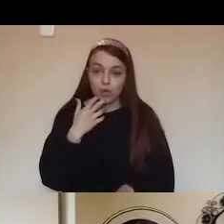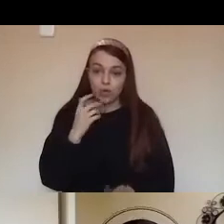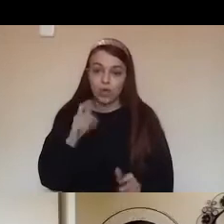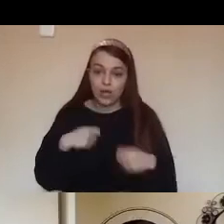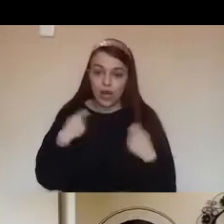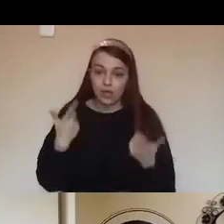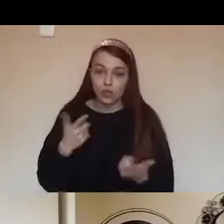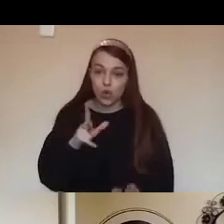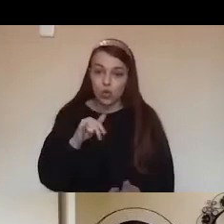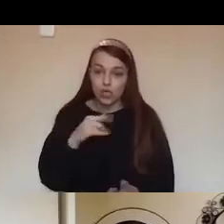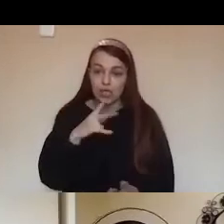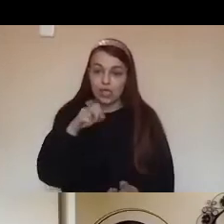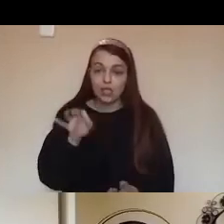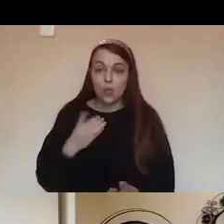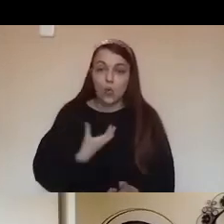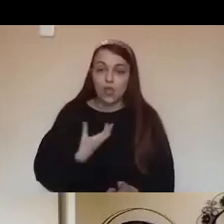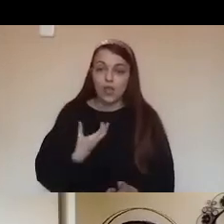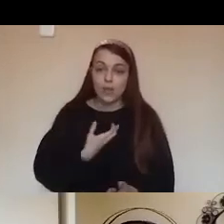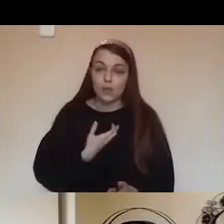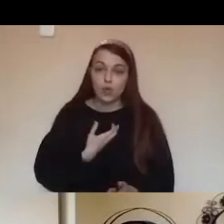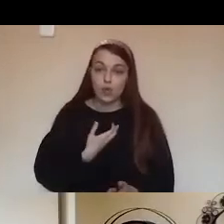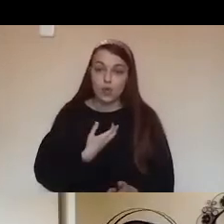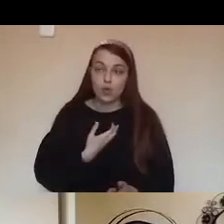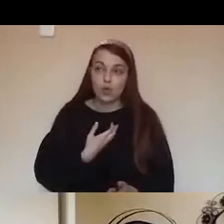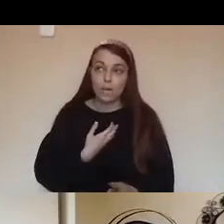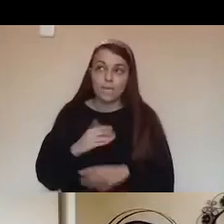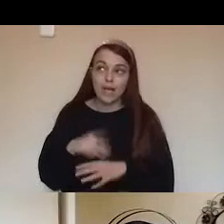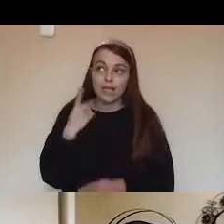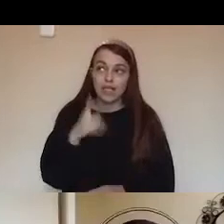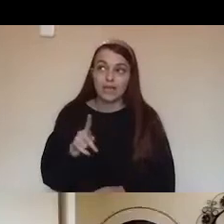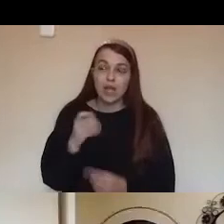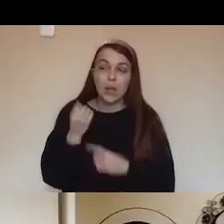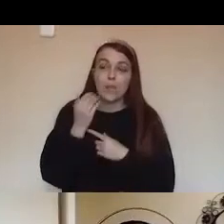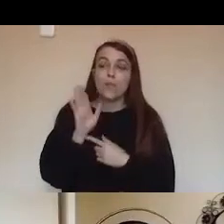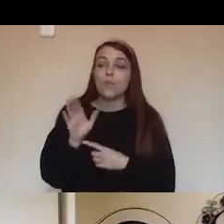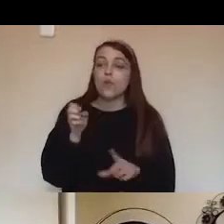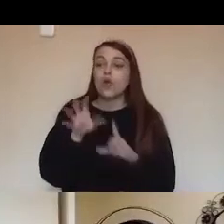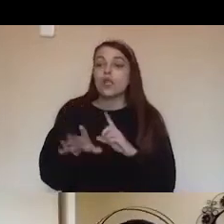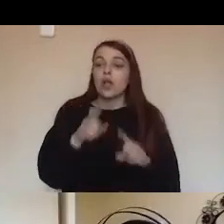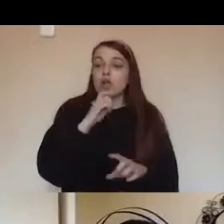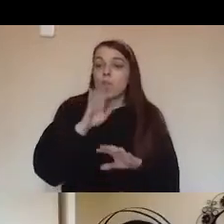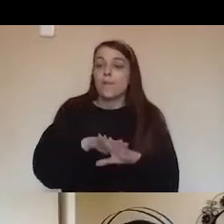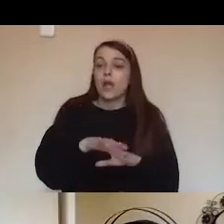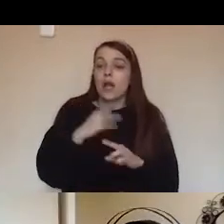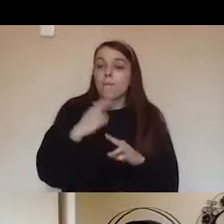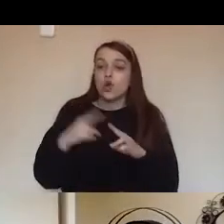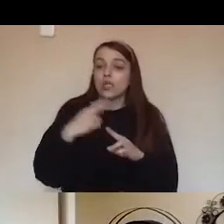municipalidad, de cómo se quieren proyectar desde un punto de vista de desarrollo de políticas de